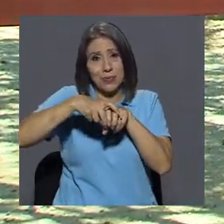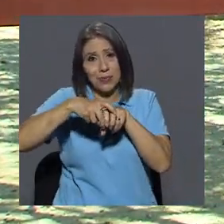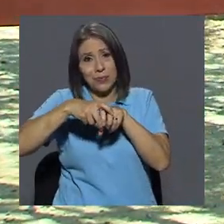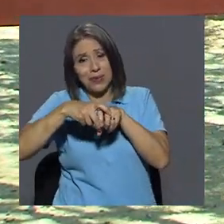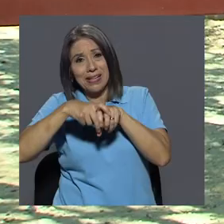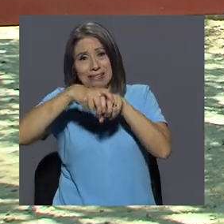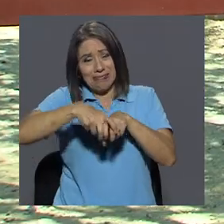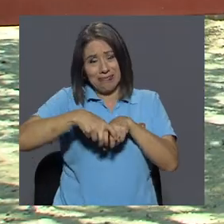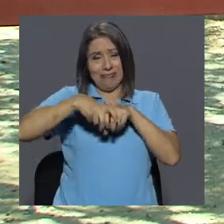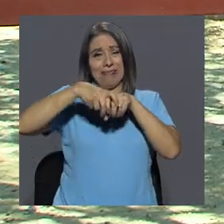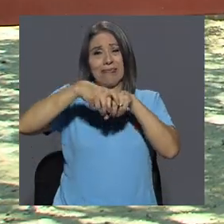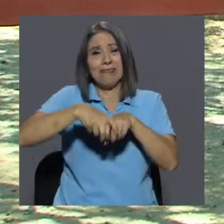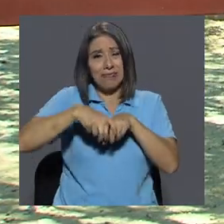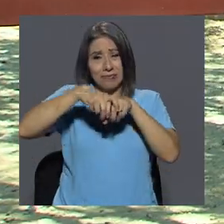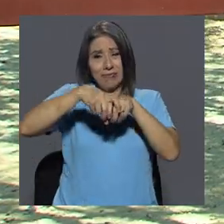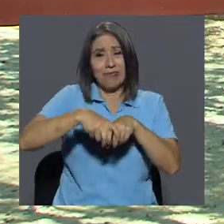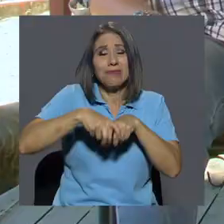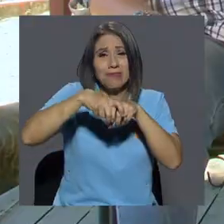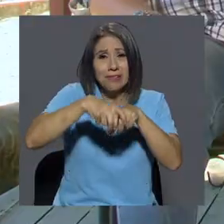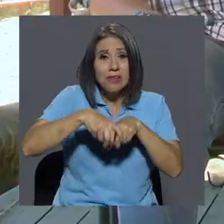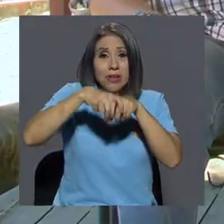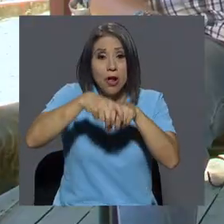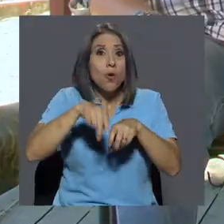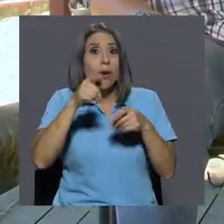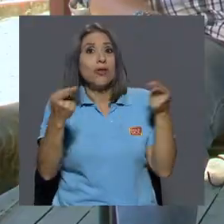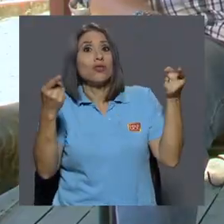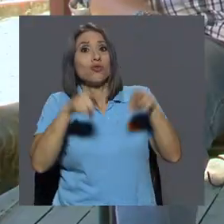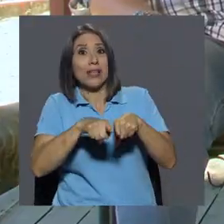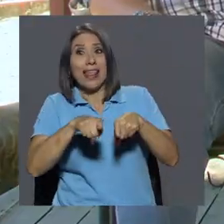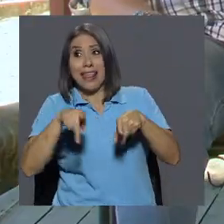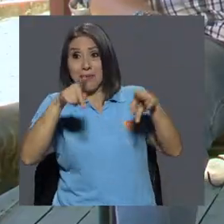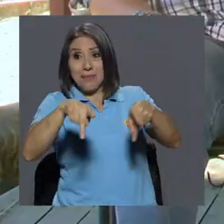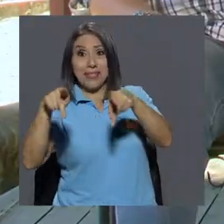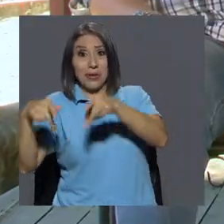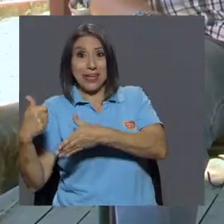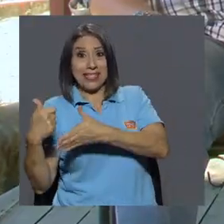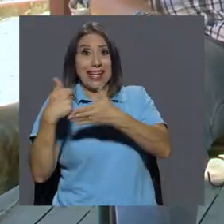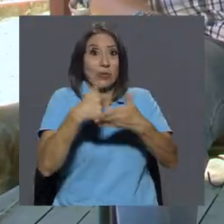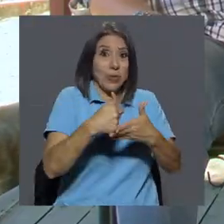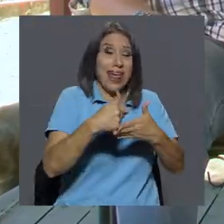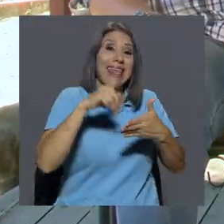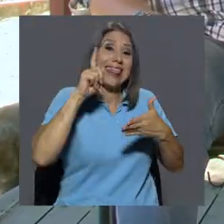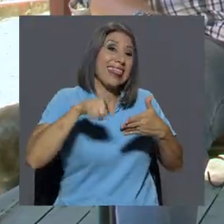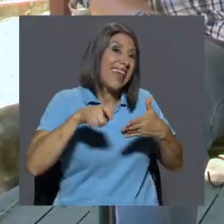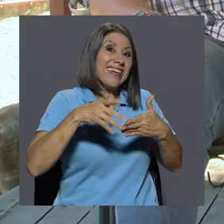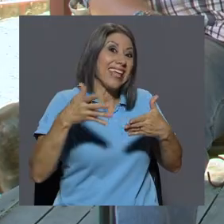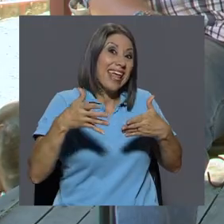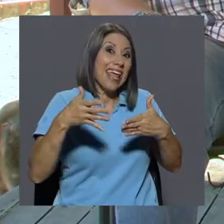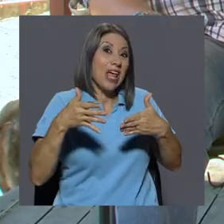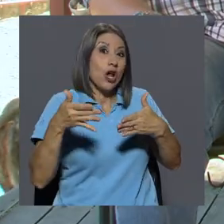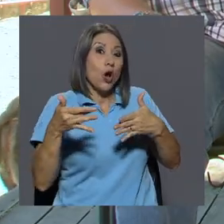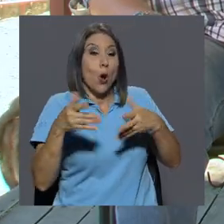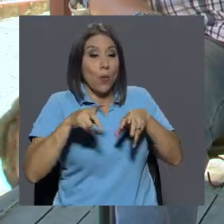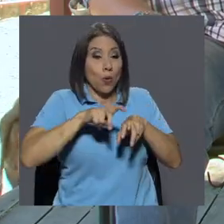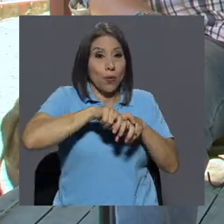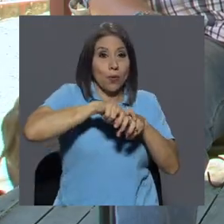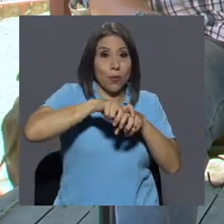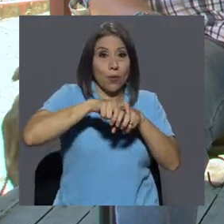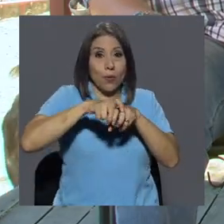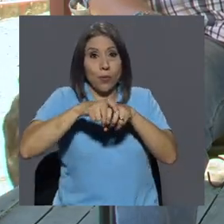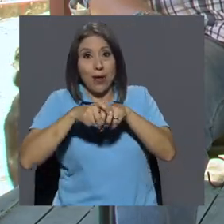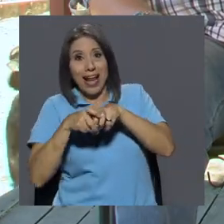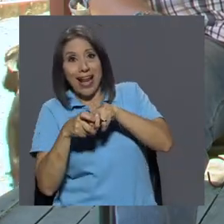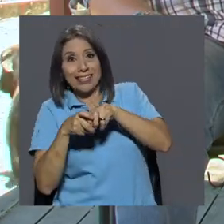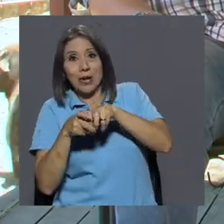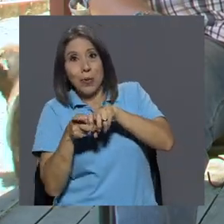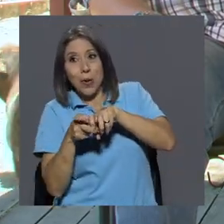los baqueteros, porque eran baqueteros, tienen que jalártelo el contrapeso. Si ellos me lo jalan para acá,